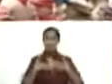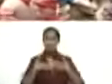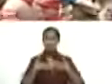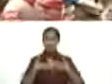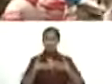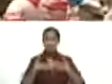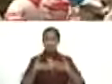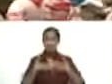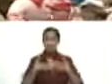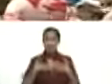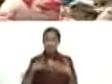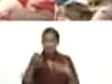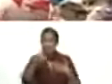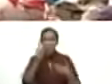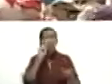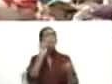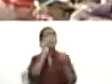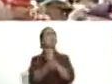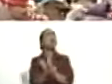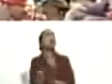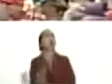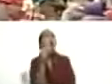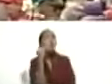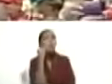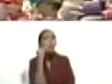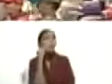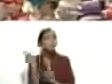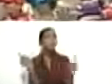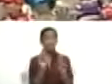Que nadie se duerme en sus laureles.